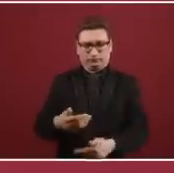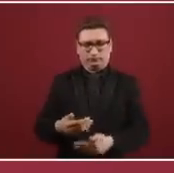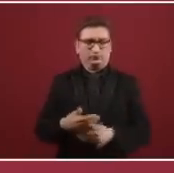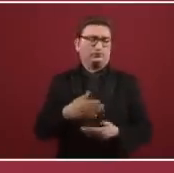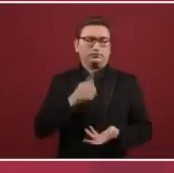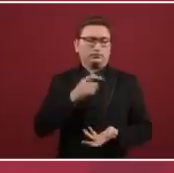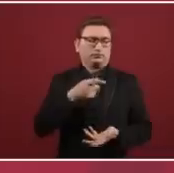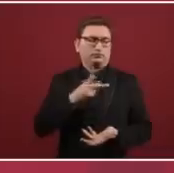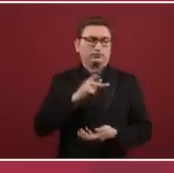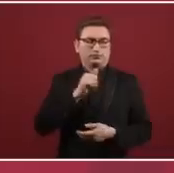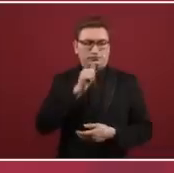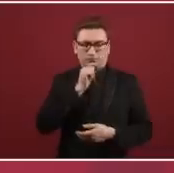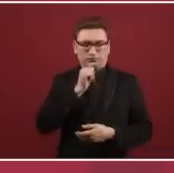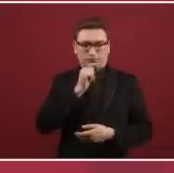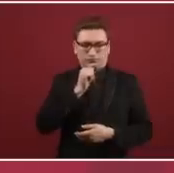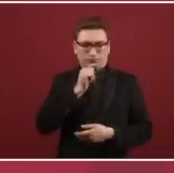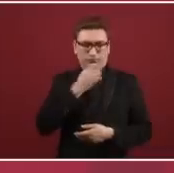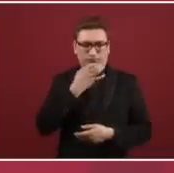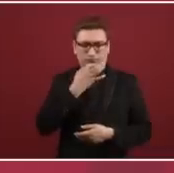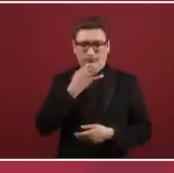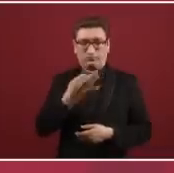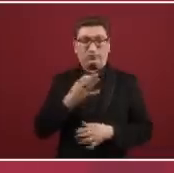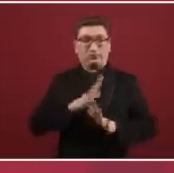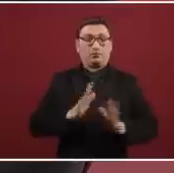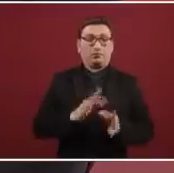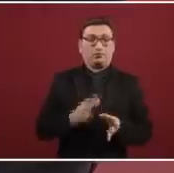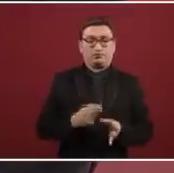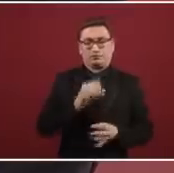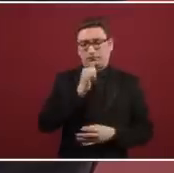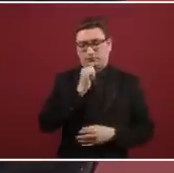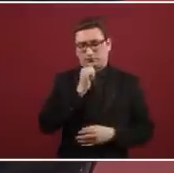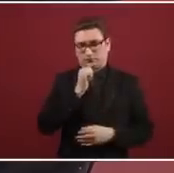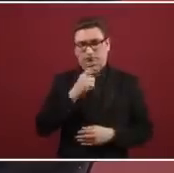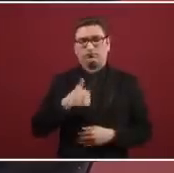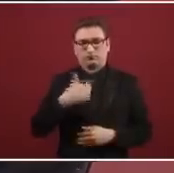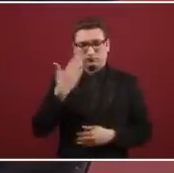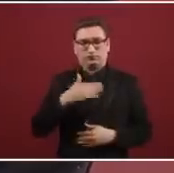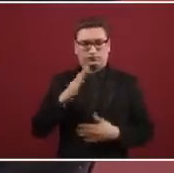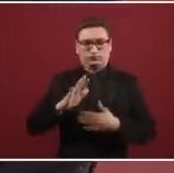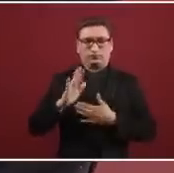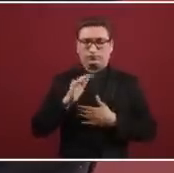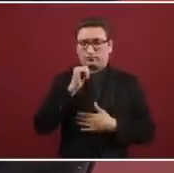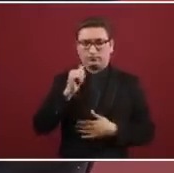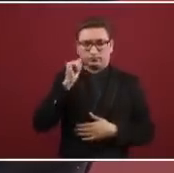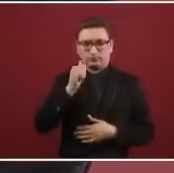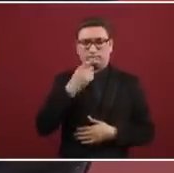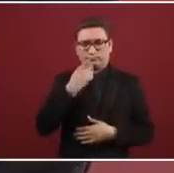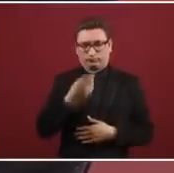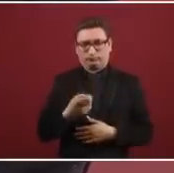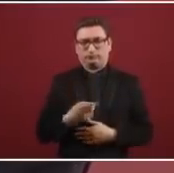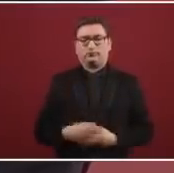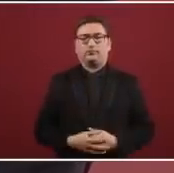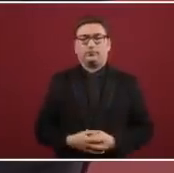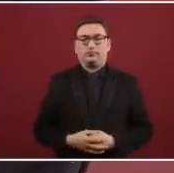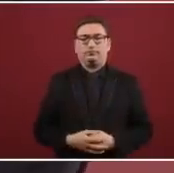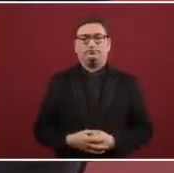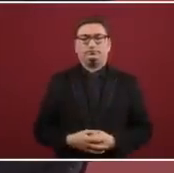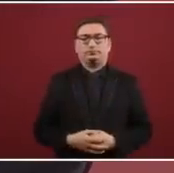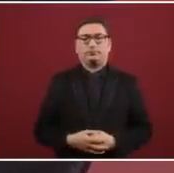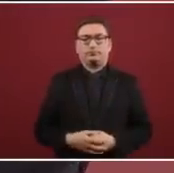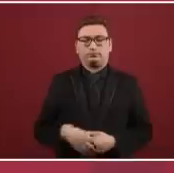podemos dar como terminados. Yo hice el compromiso ayer que este